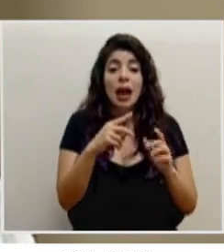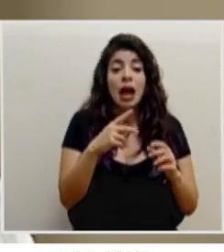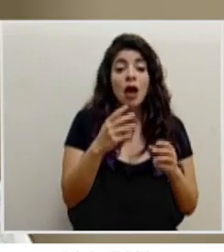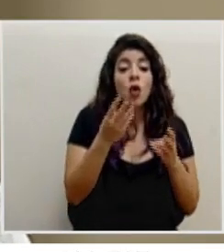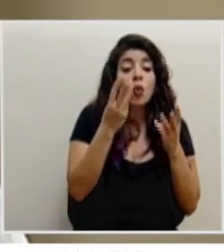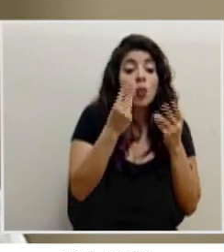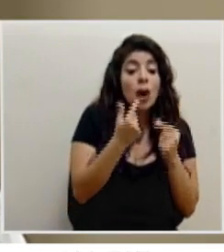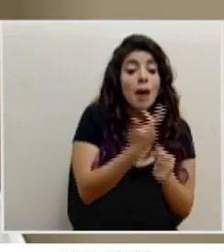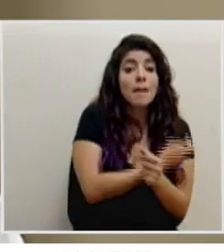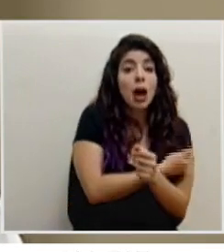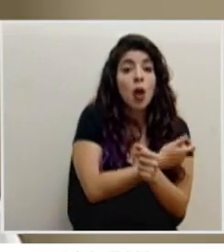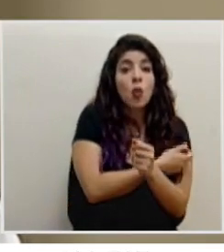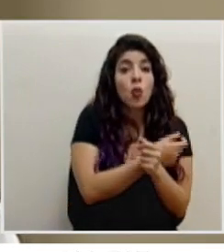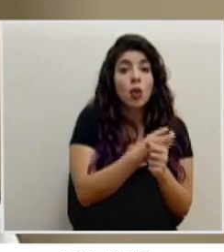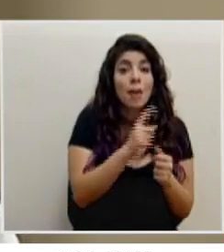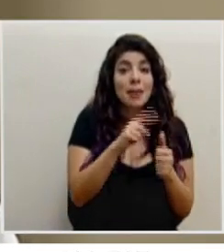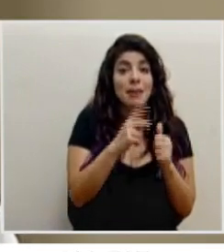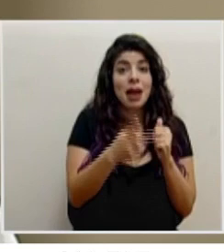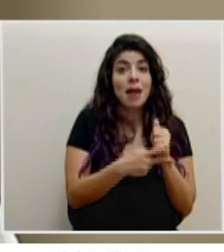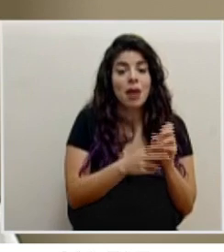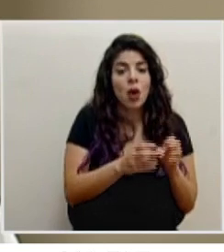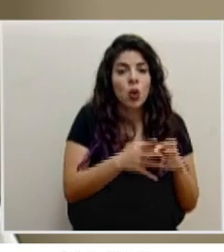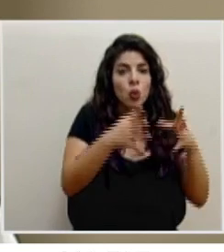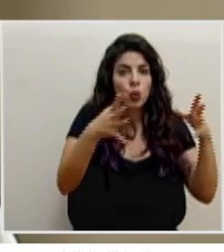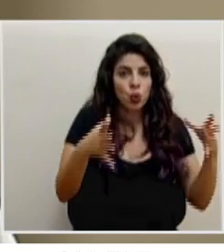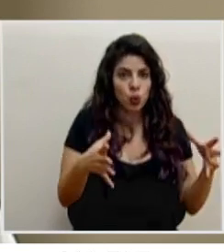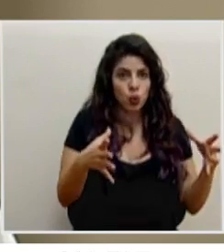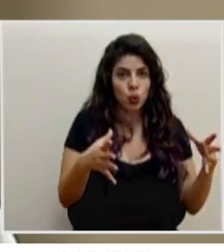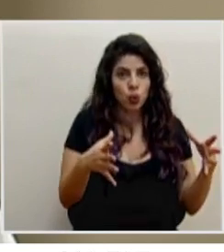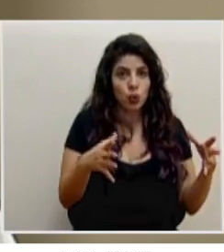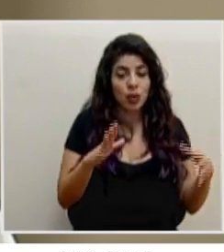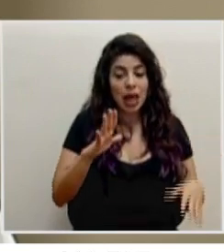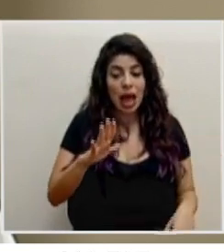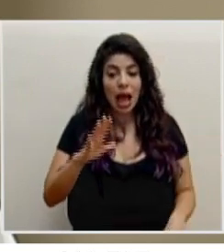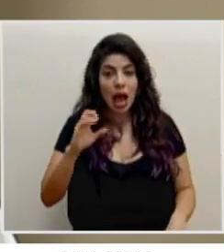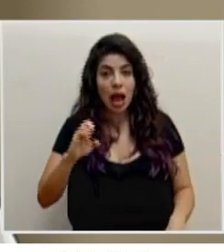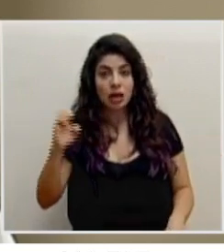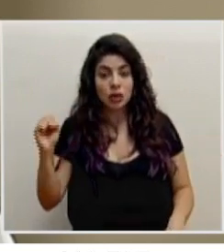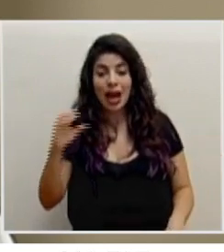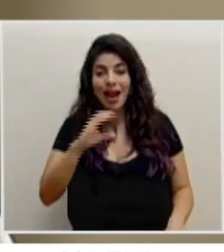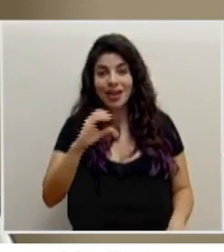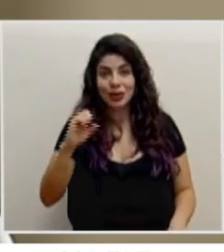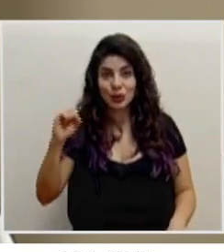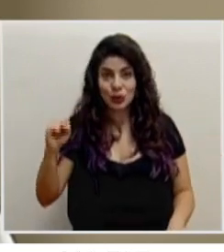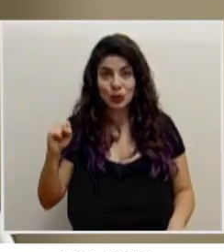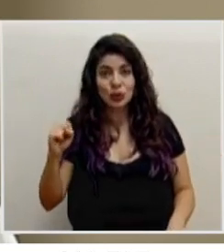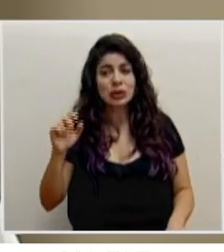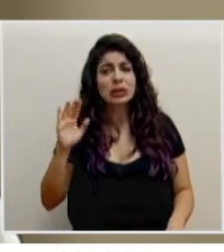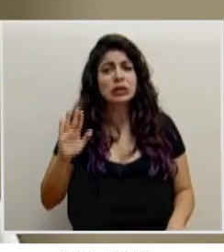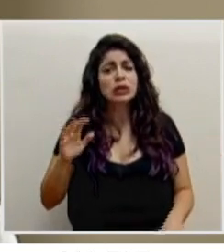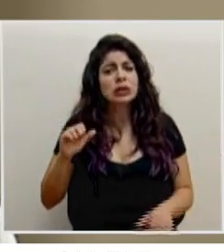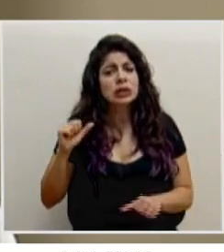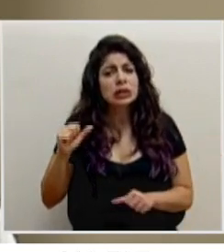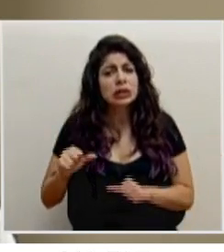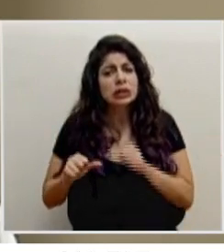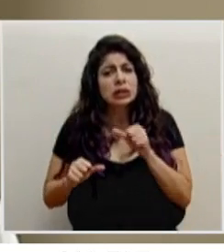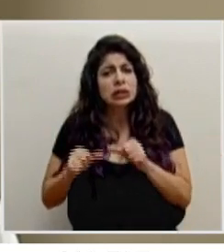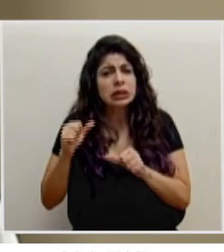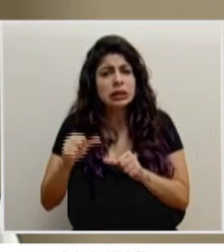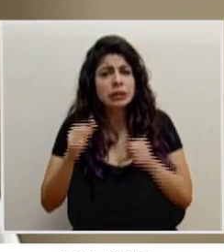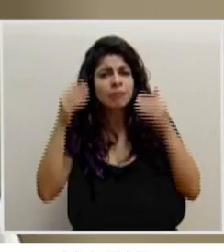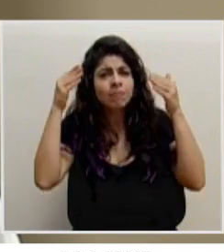la cantidad de vacunas de primera vez. La Caja ha colocado todos los esfuerzos necesarios en esta